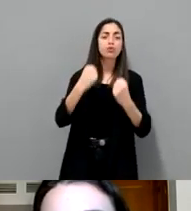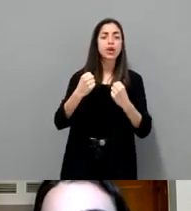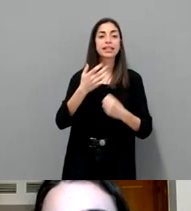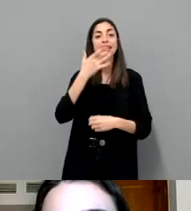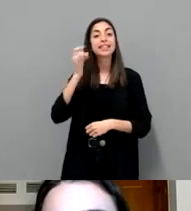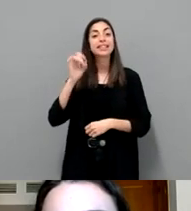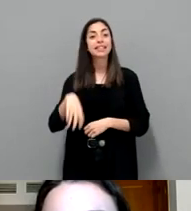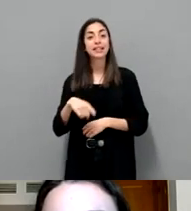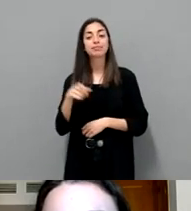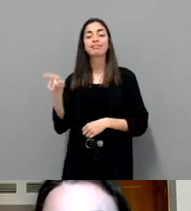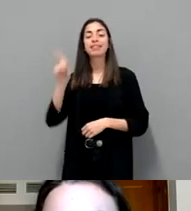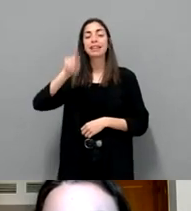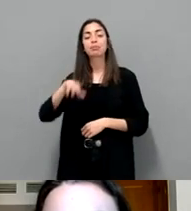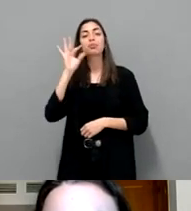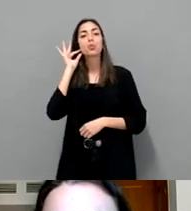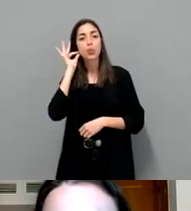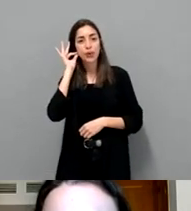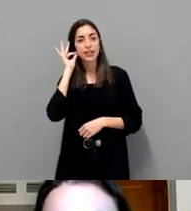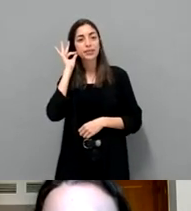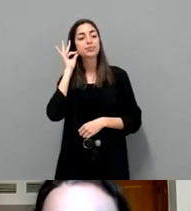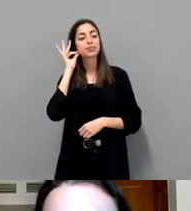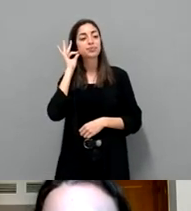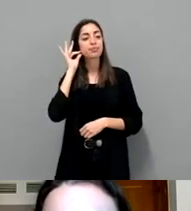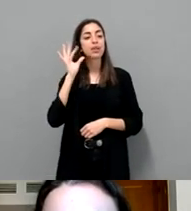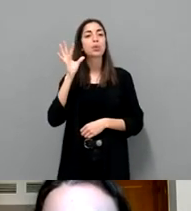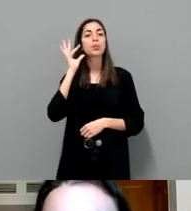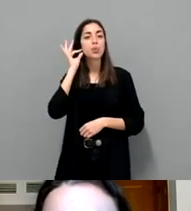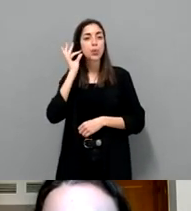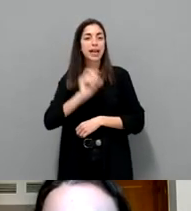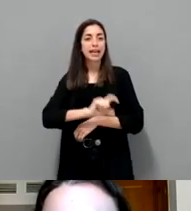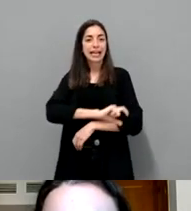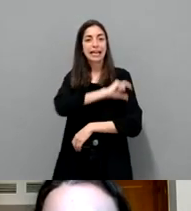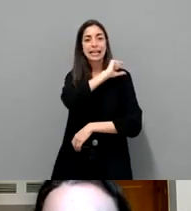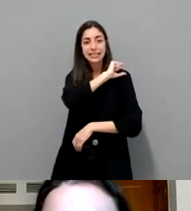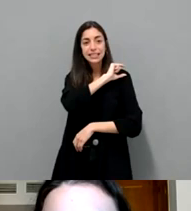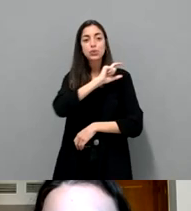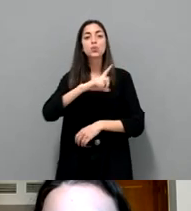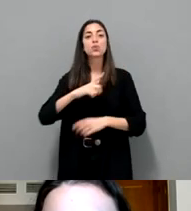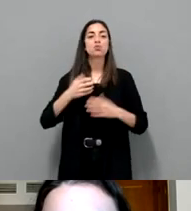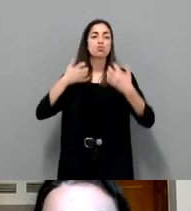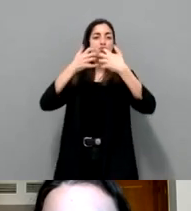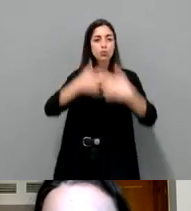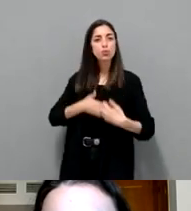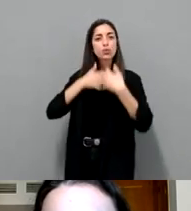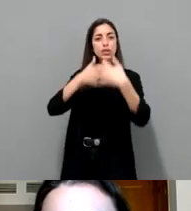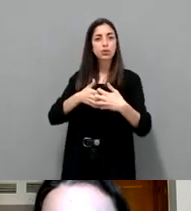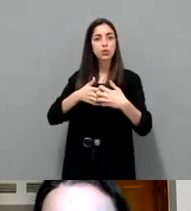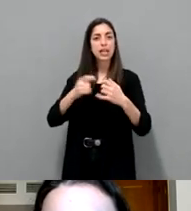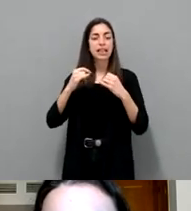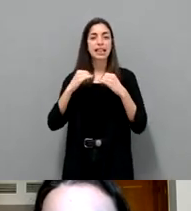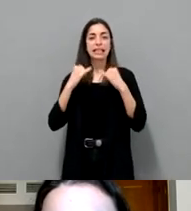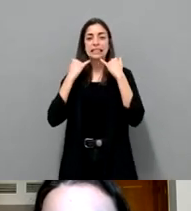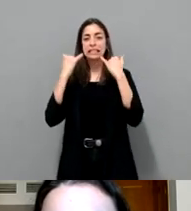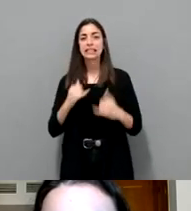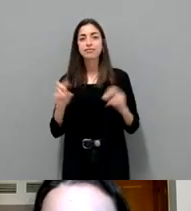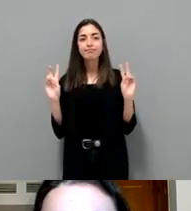también una mujer resiliente, luchadora, llena de energía y